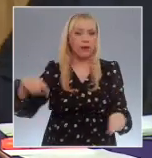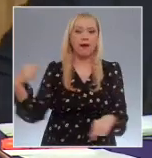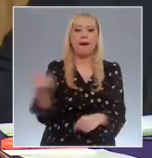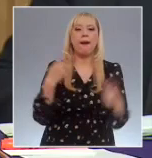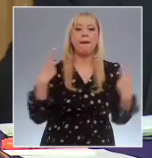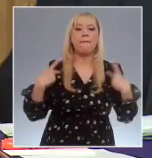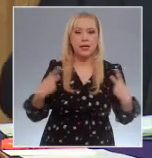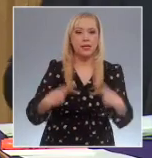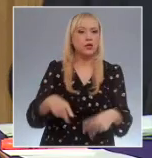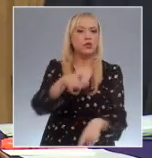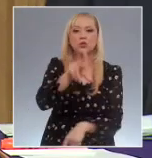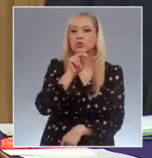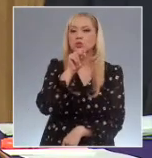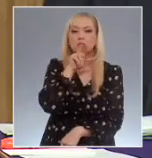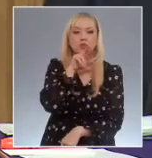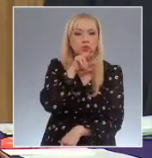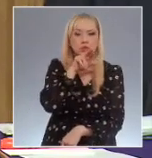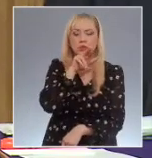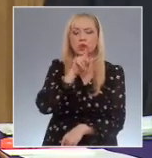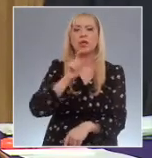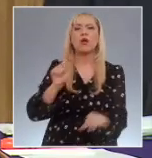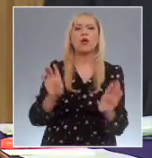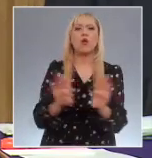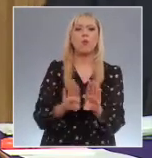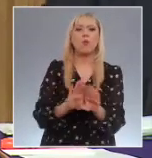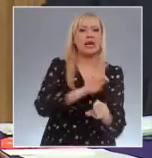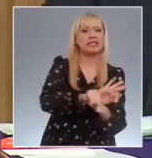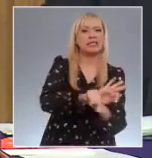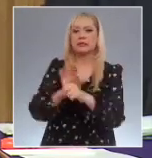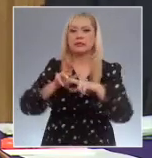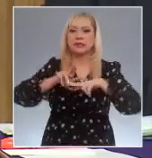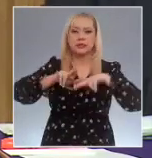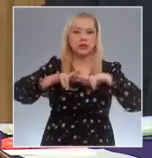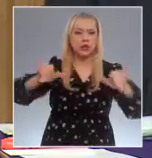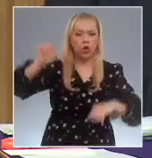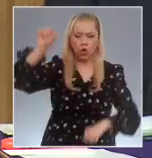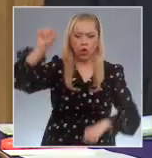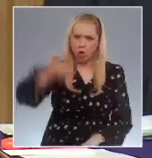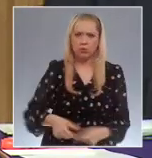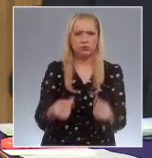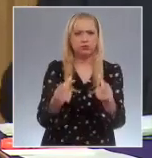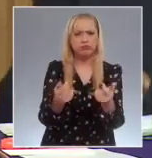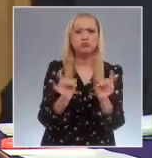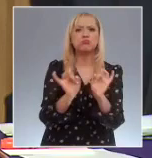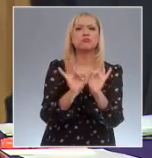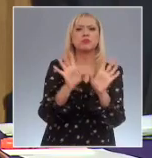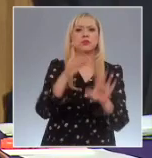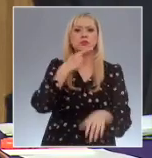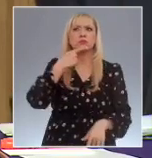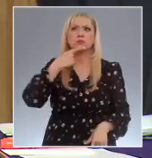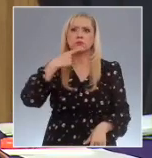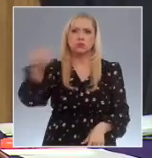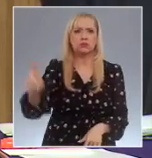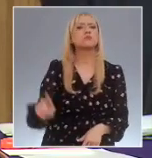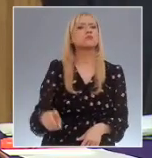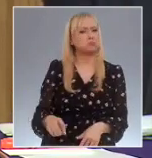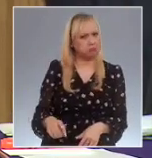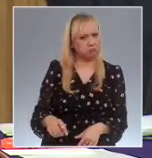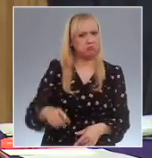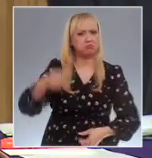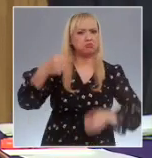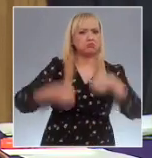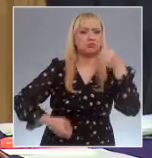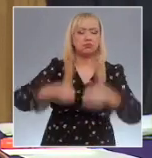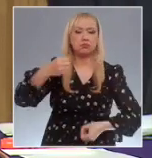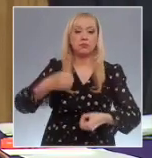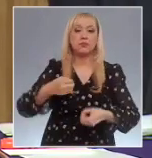imparcialidad, expeditez y exhaustividad en la impartición de justicia, con lo que se garantizará la